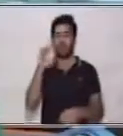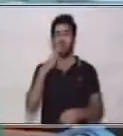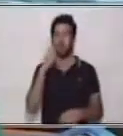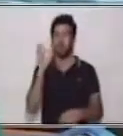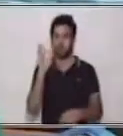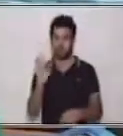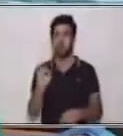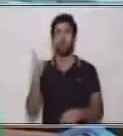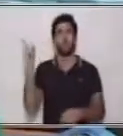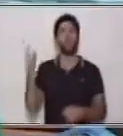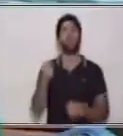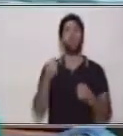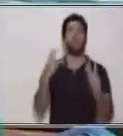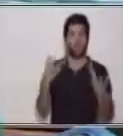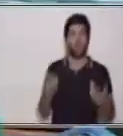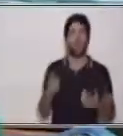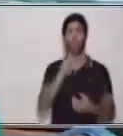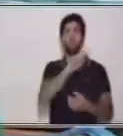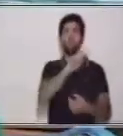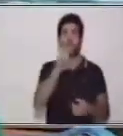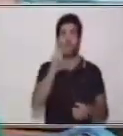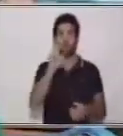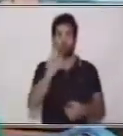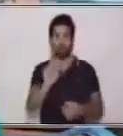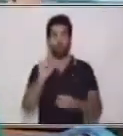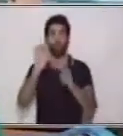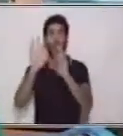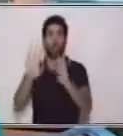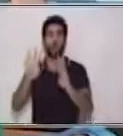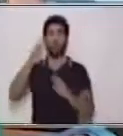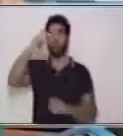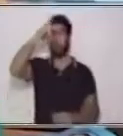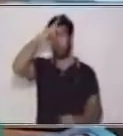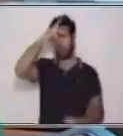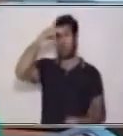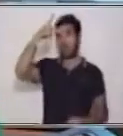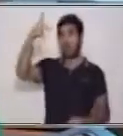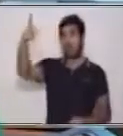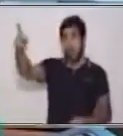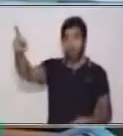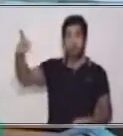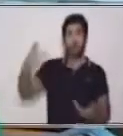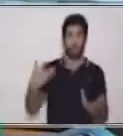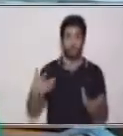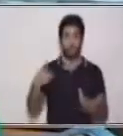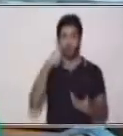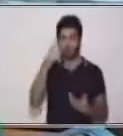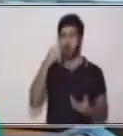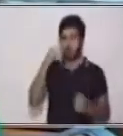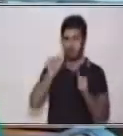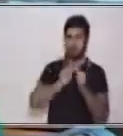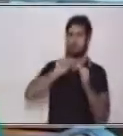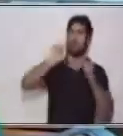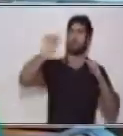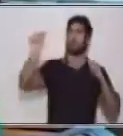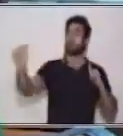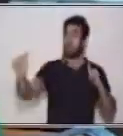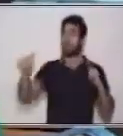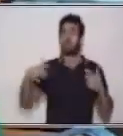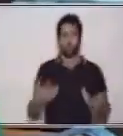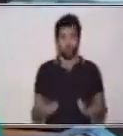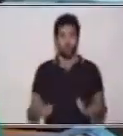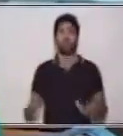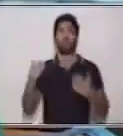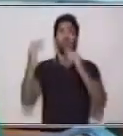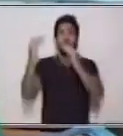A 200.8 kilómetros. Fíjate bien, mira las distancias.